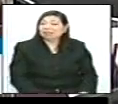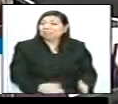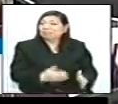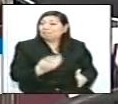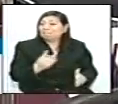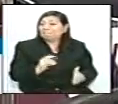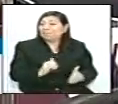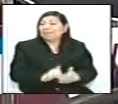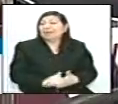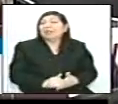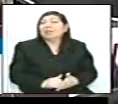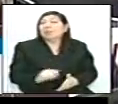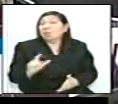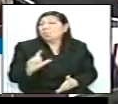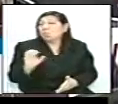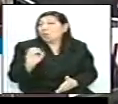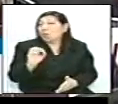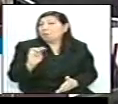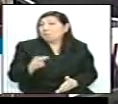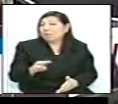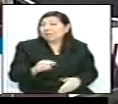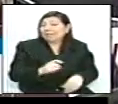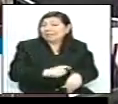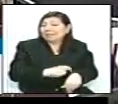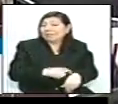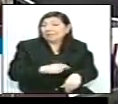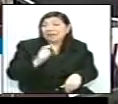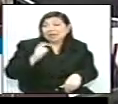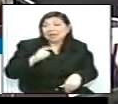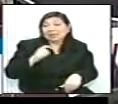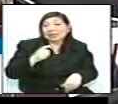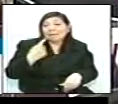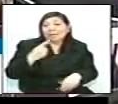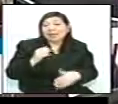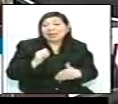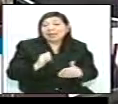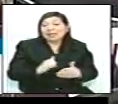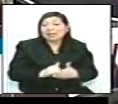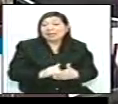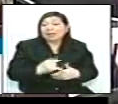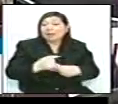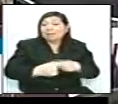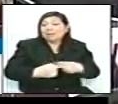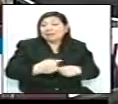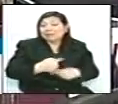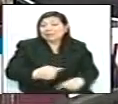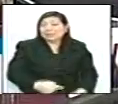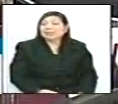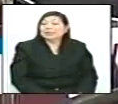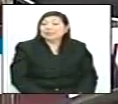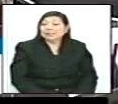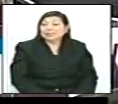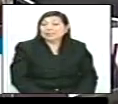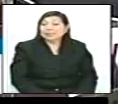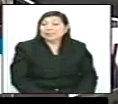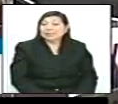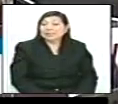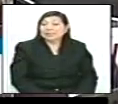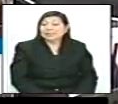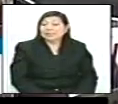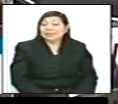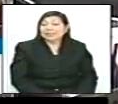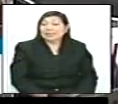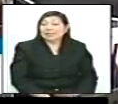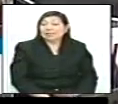extraordinario para el lunes, martes, el tiempo que necesitemos para tomar una decisión la próxima semana. Y pediría también, como lo han hecho mis